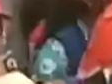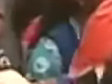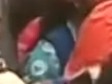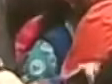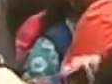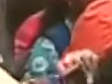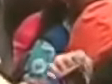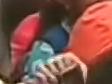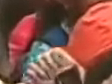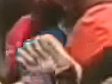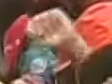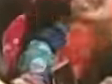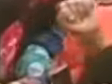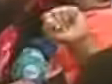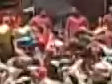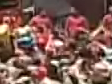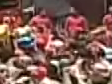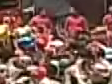4 de febrero!